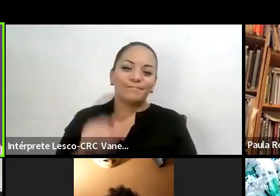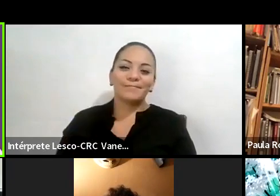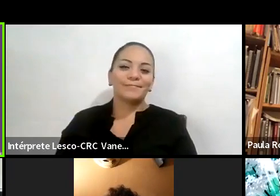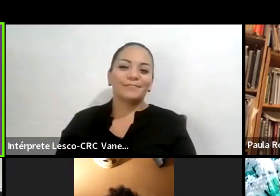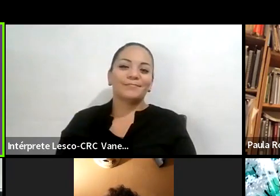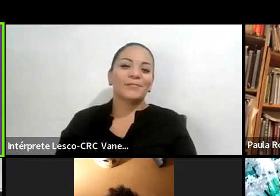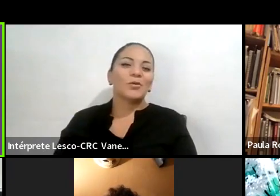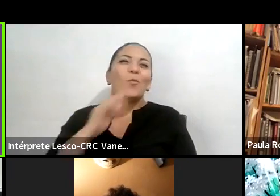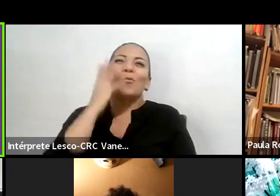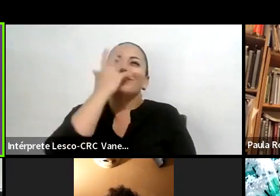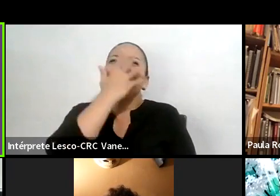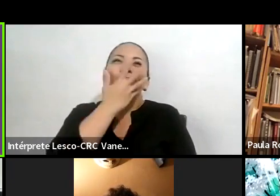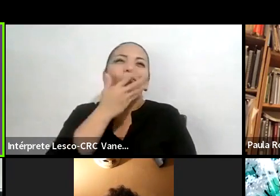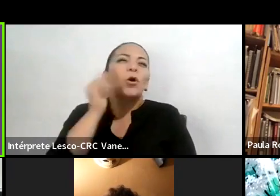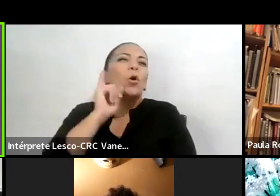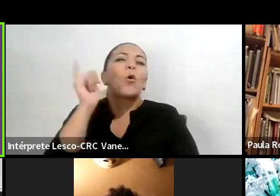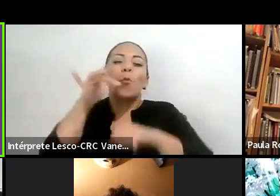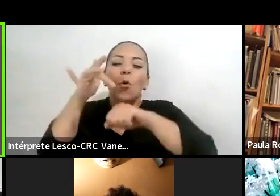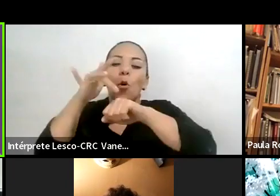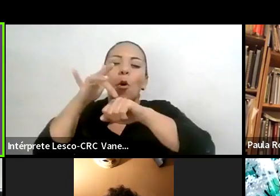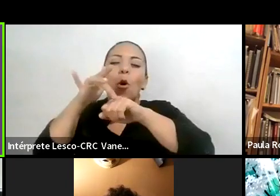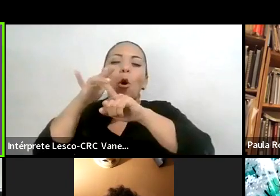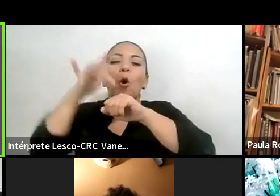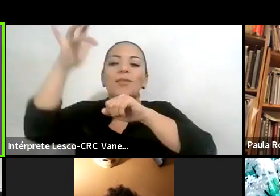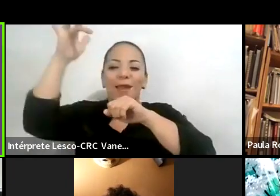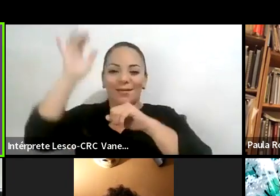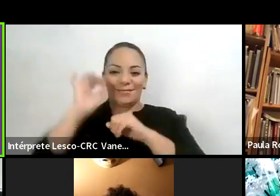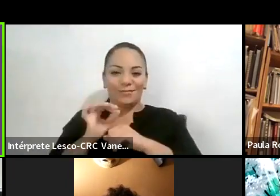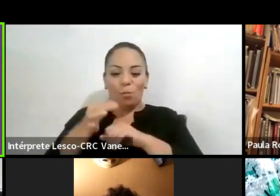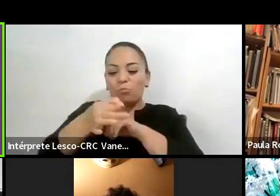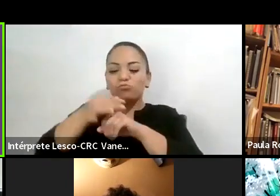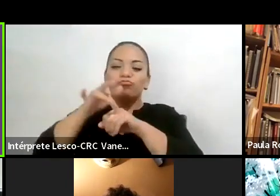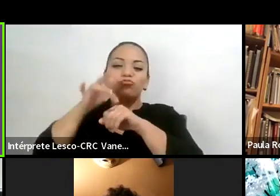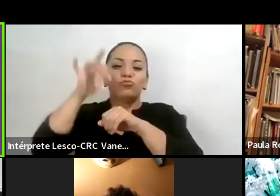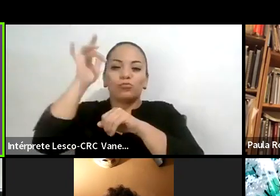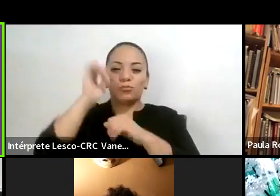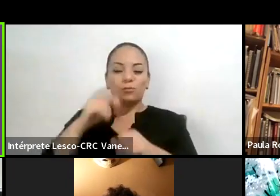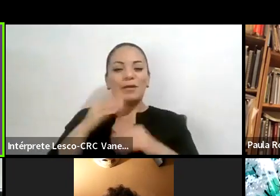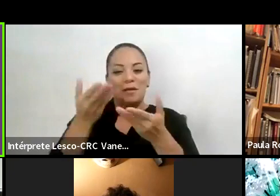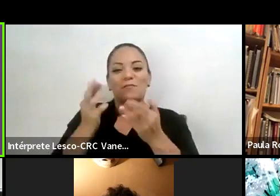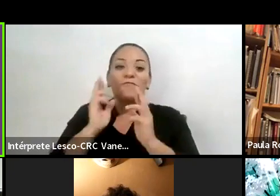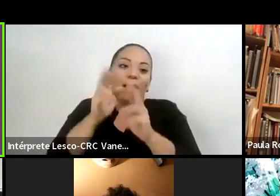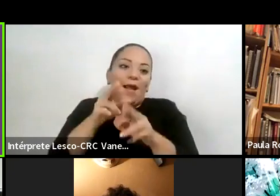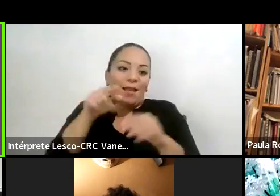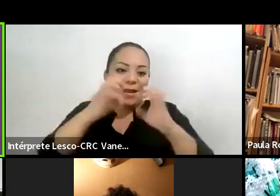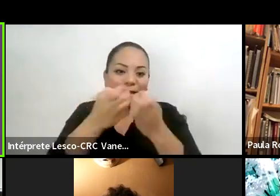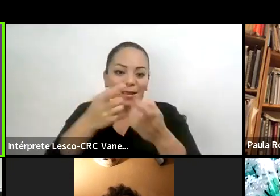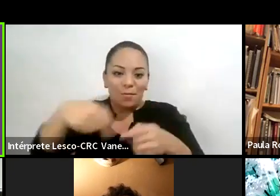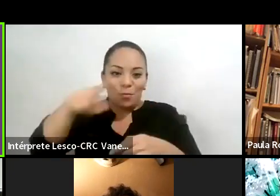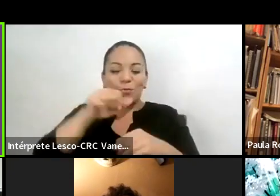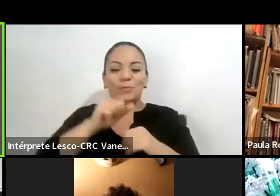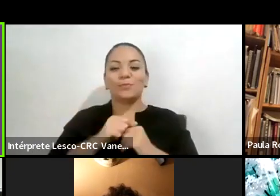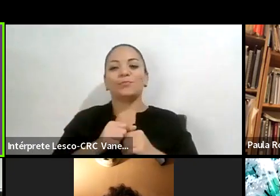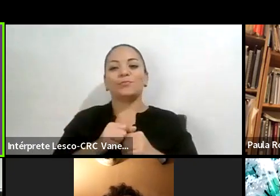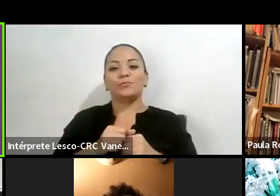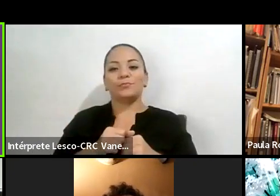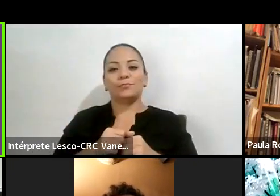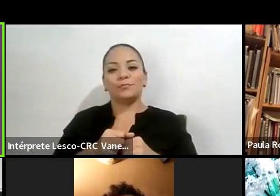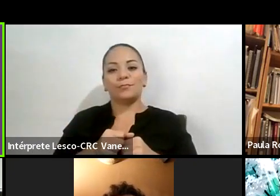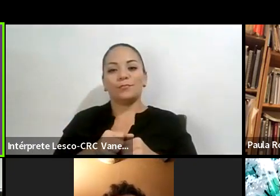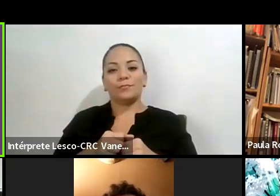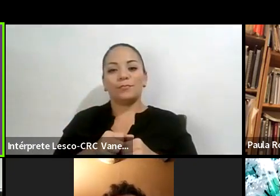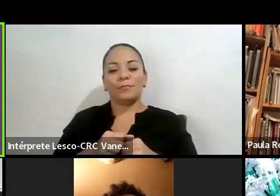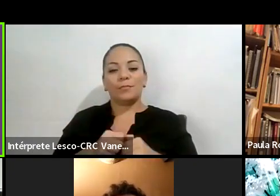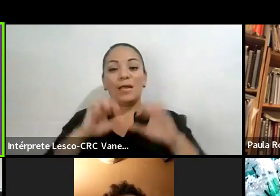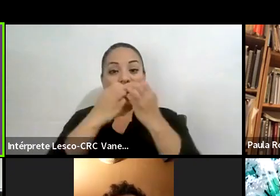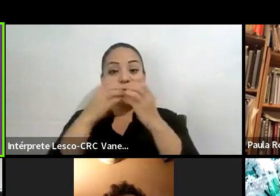una joyita que nos está regalando este equipo, que además fue un equipo que, bueno, más adelante